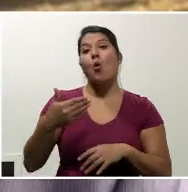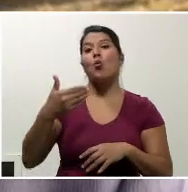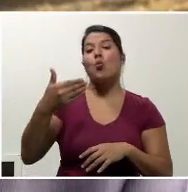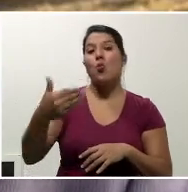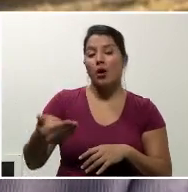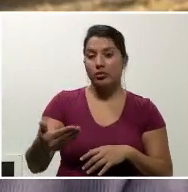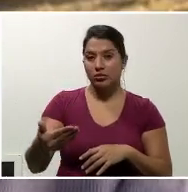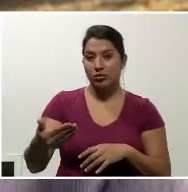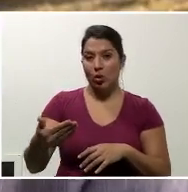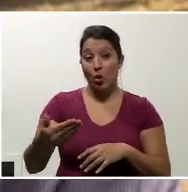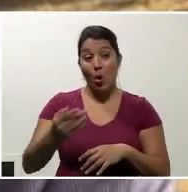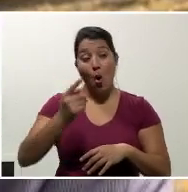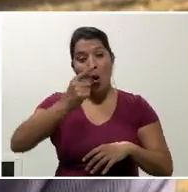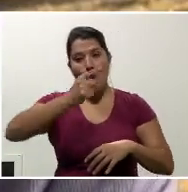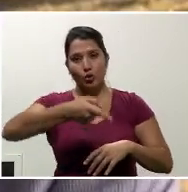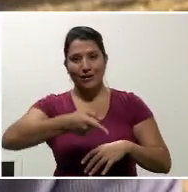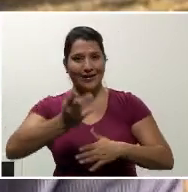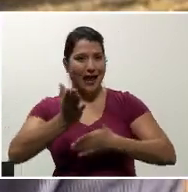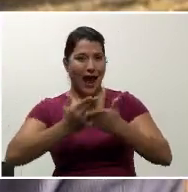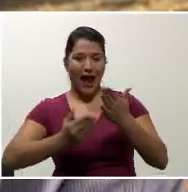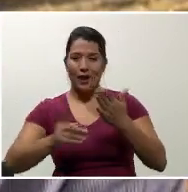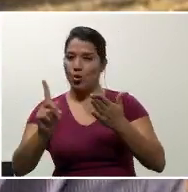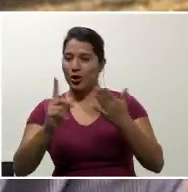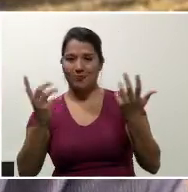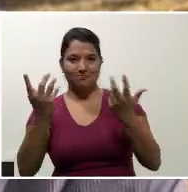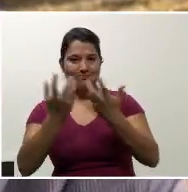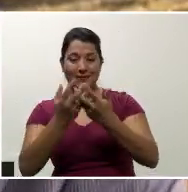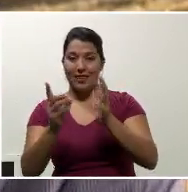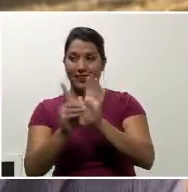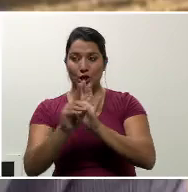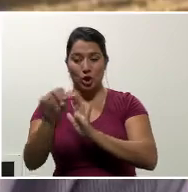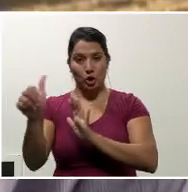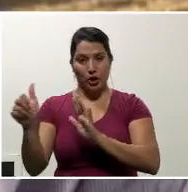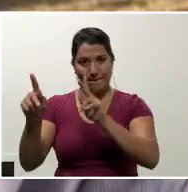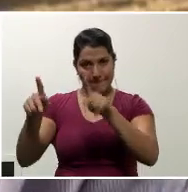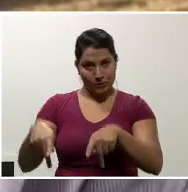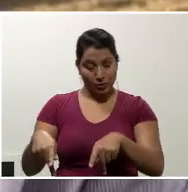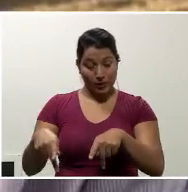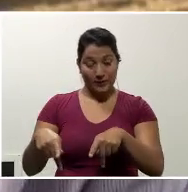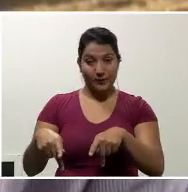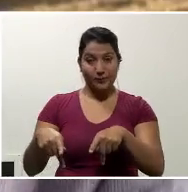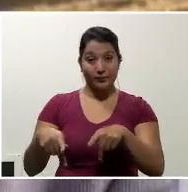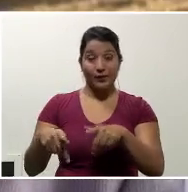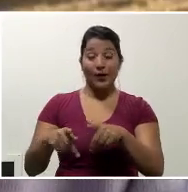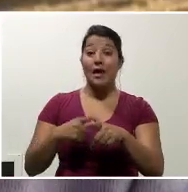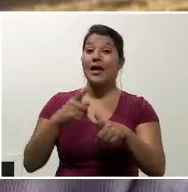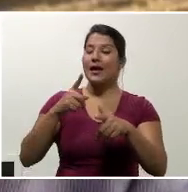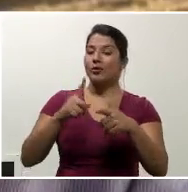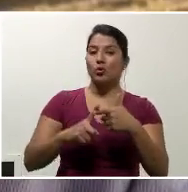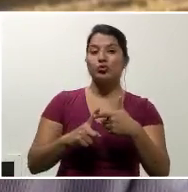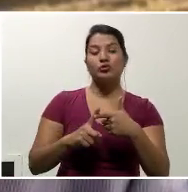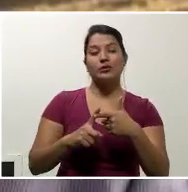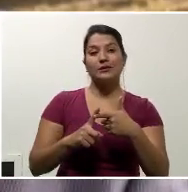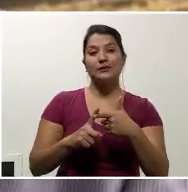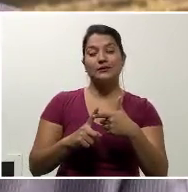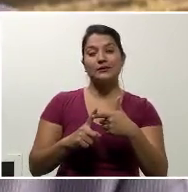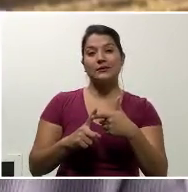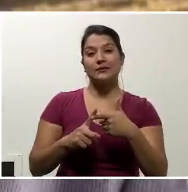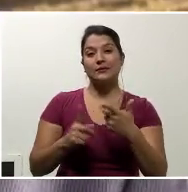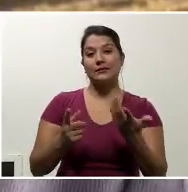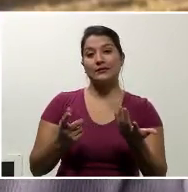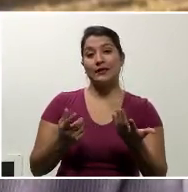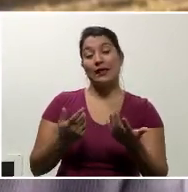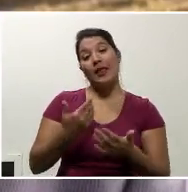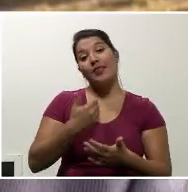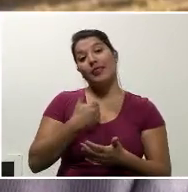se ordena algún acto contrario a los derechos de las demás personas. En este caso en particular tenemos un criterio